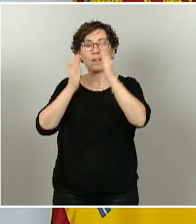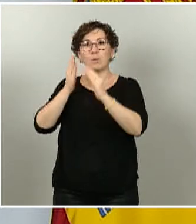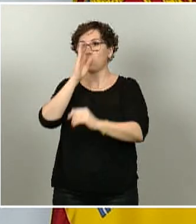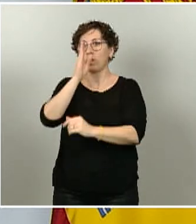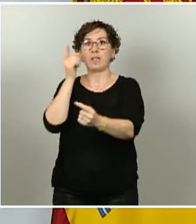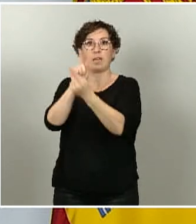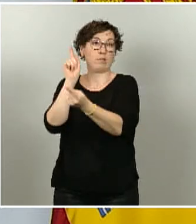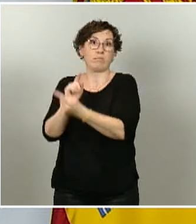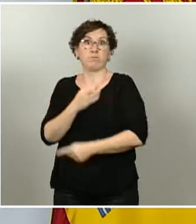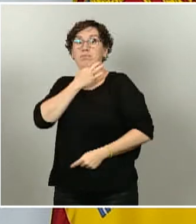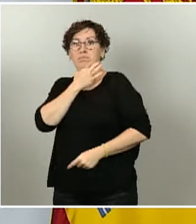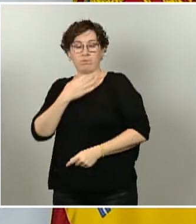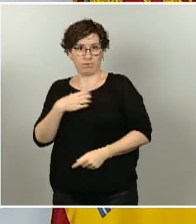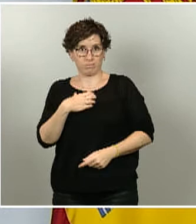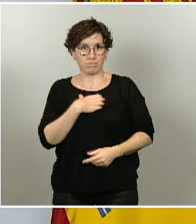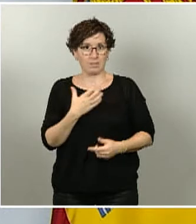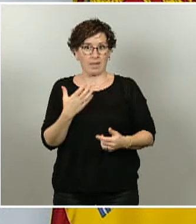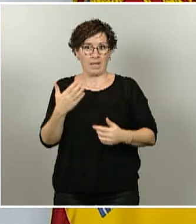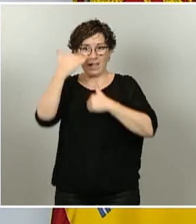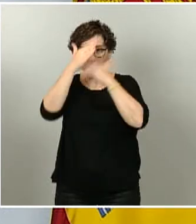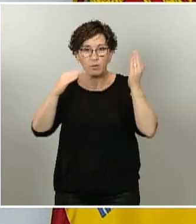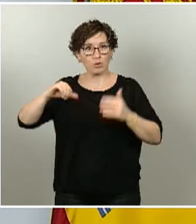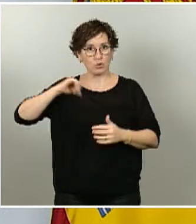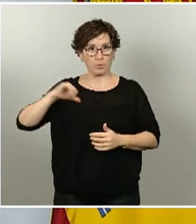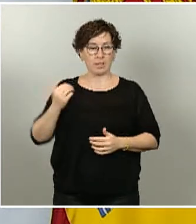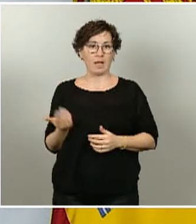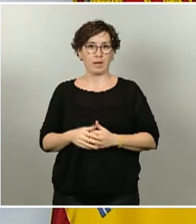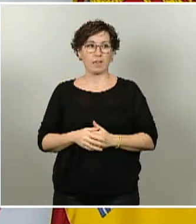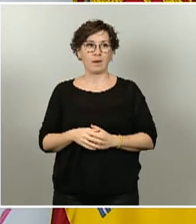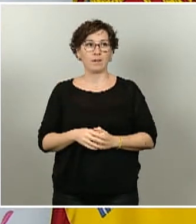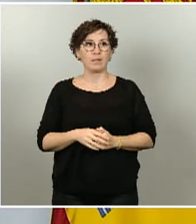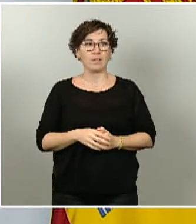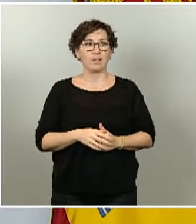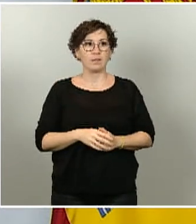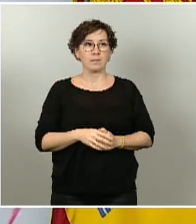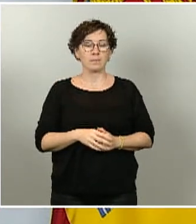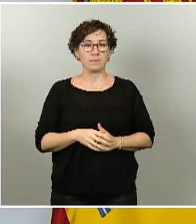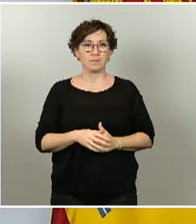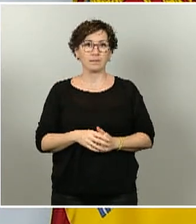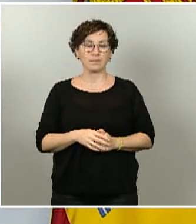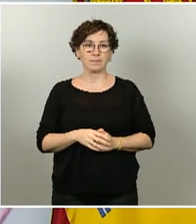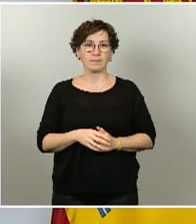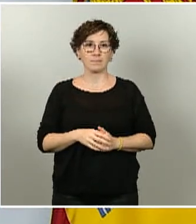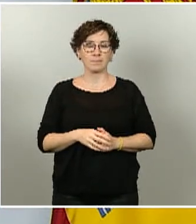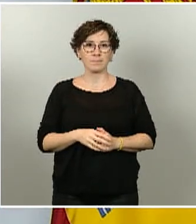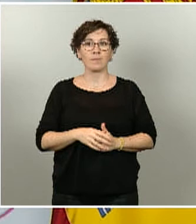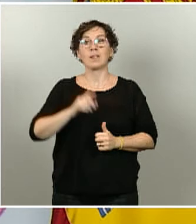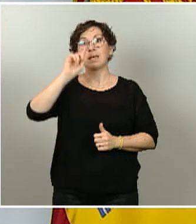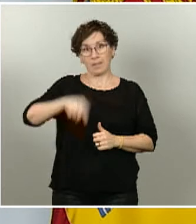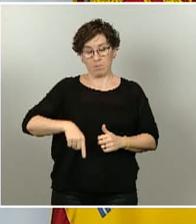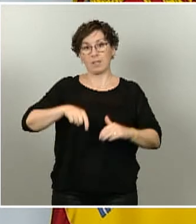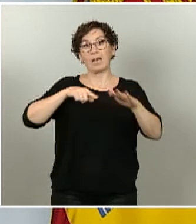atención sanitaria, de la atención hospitalaria. A eso se suma otros dos factores que creo que son muy importantes desde el punto de vista de gestión. En primer lugar, el